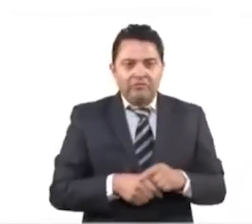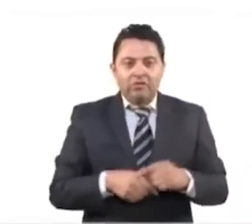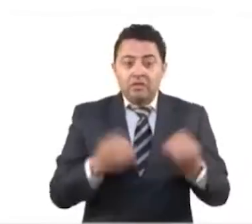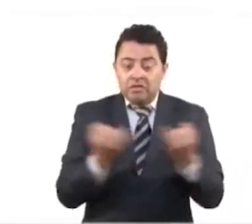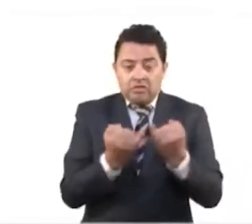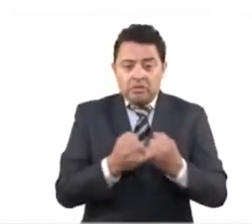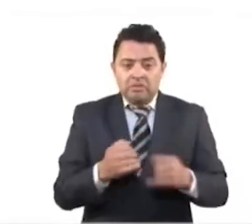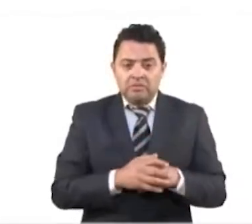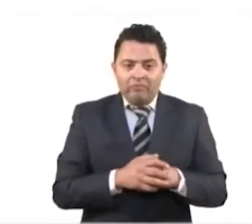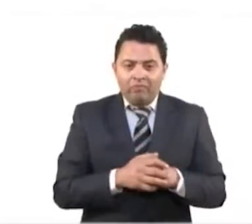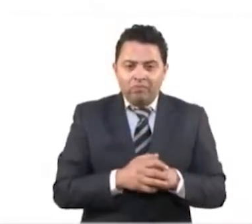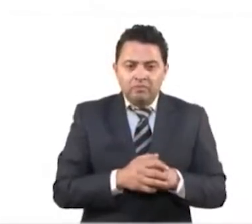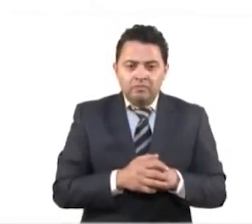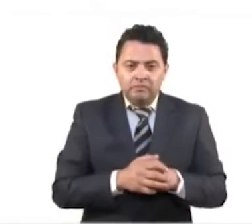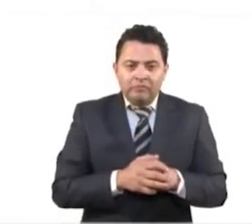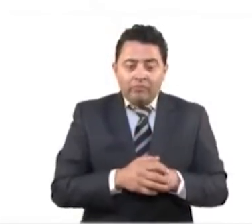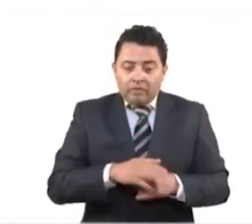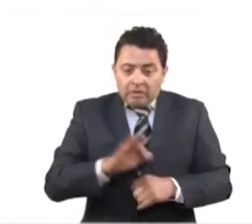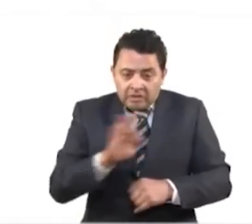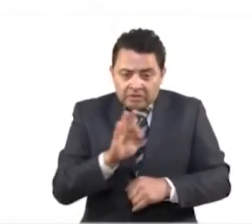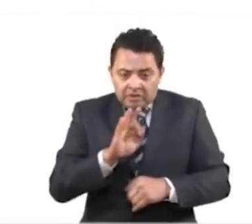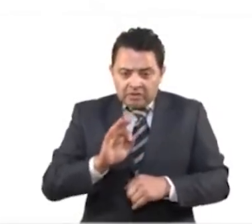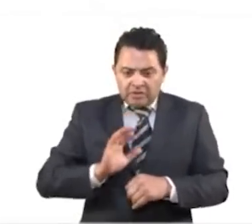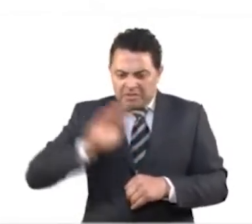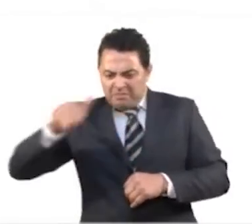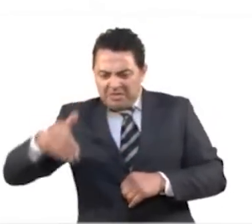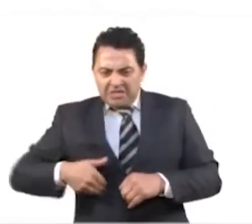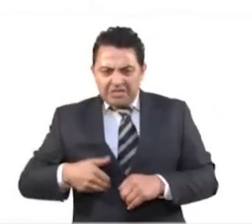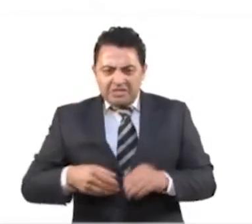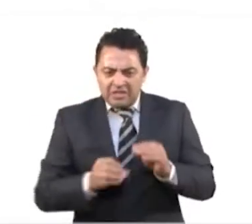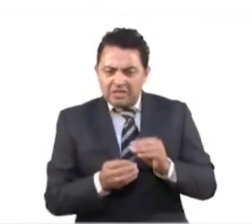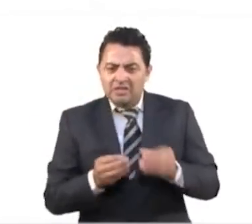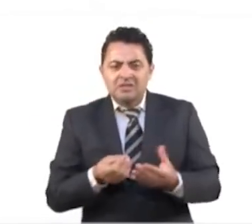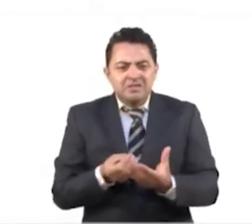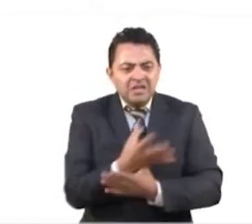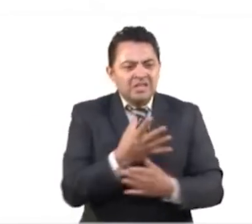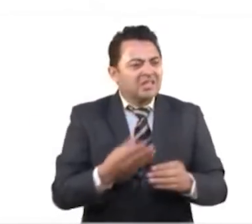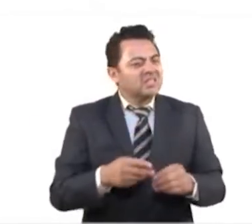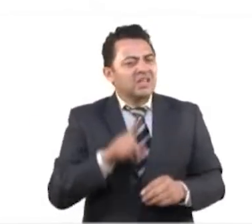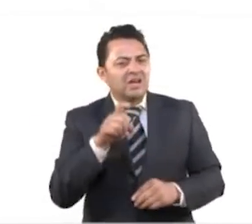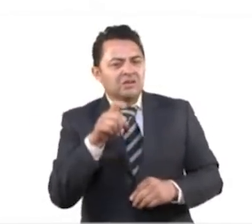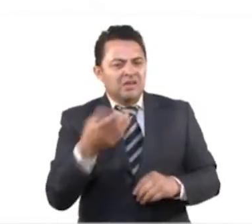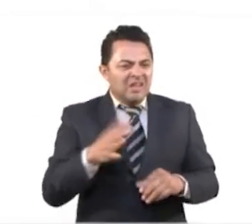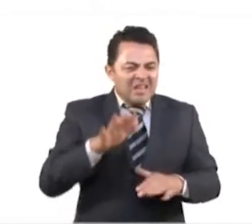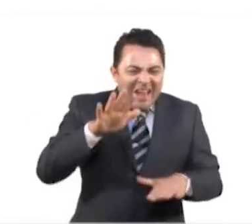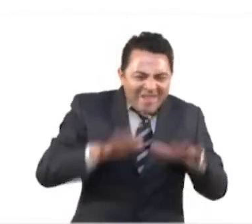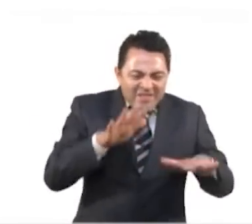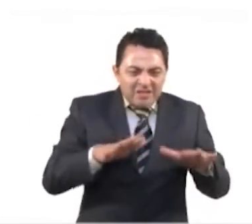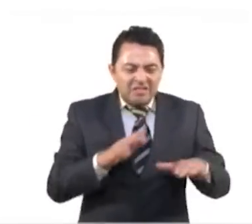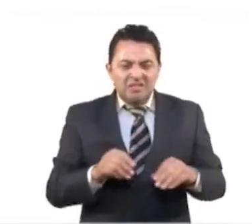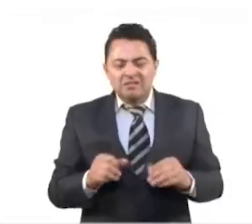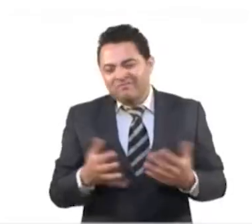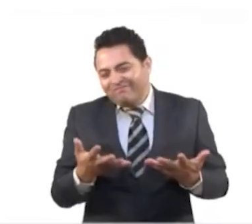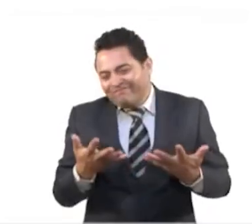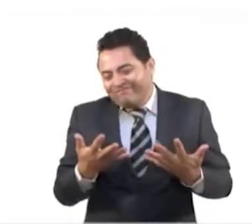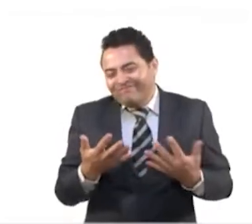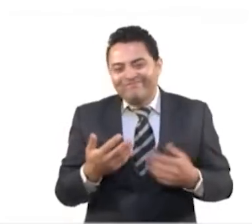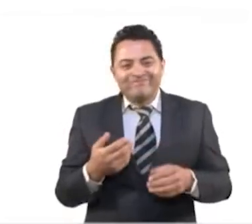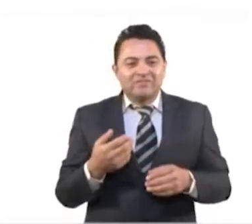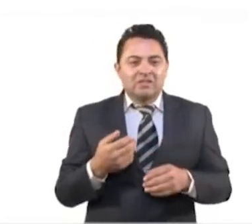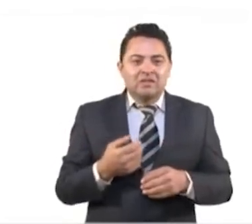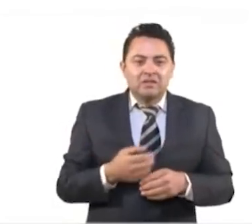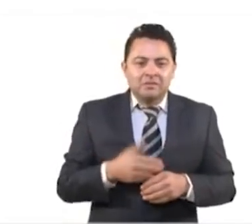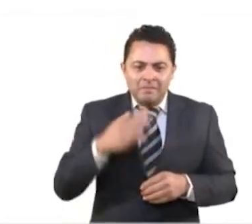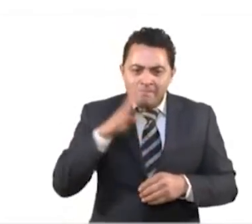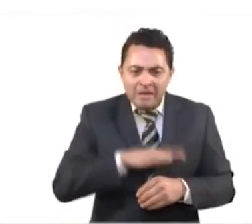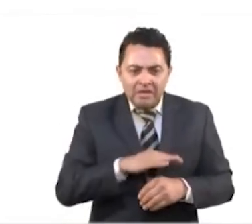agua por salidas de emergencia y rejillas, que eso afectaba en forma muy importante las condiciones